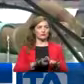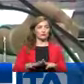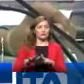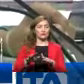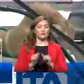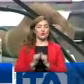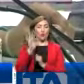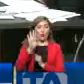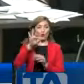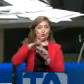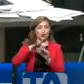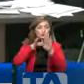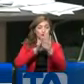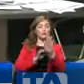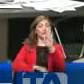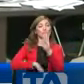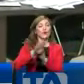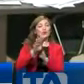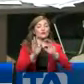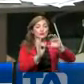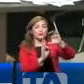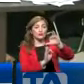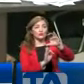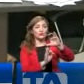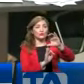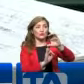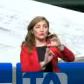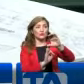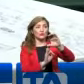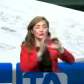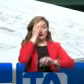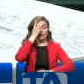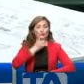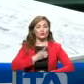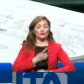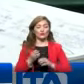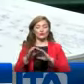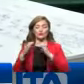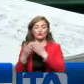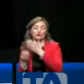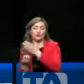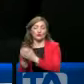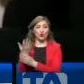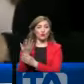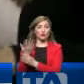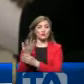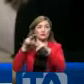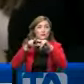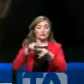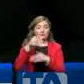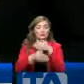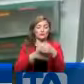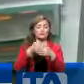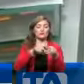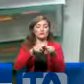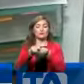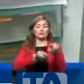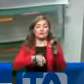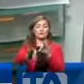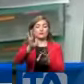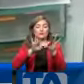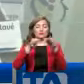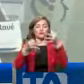Con 4 votos a favor, la mayoría del Consejo de Participación Ciudadana decidió conformar una comisión para que revise el proceso de selección de la